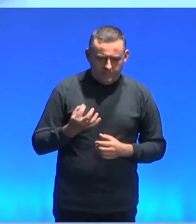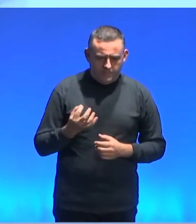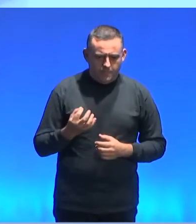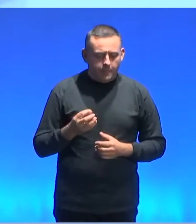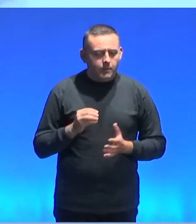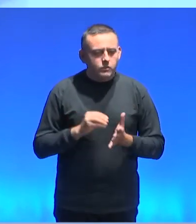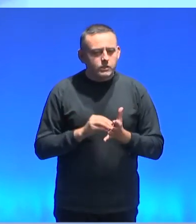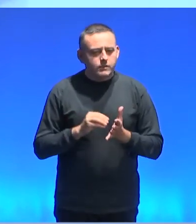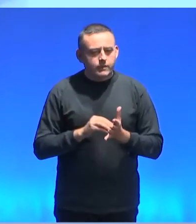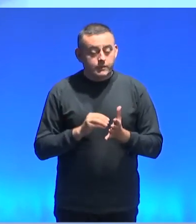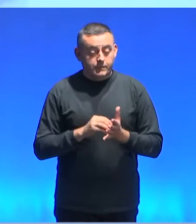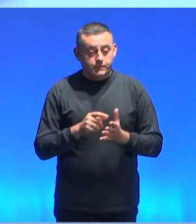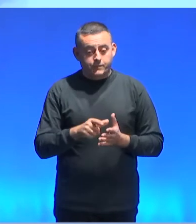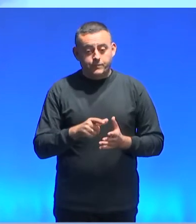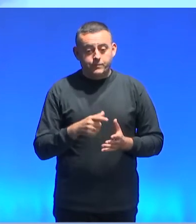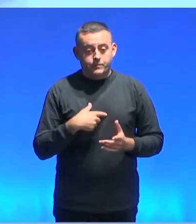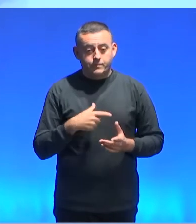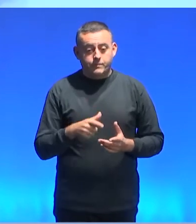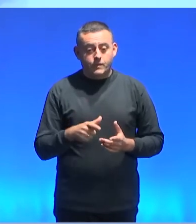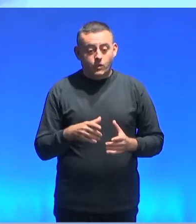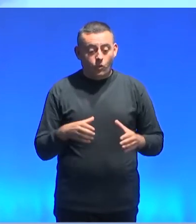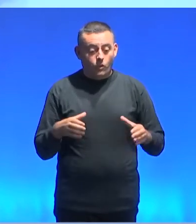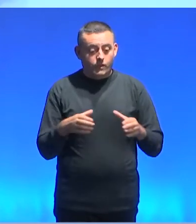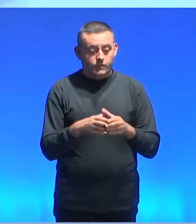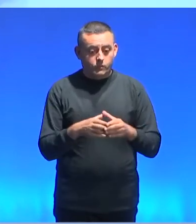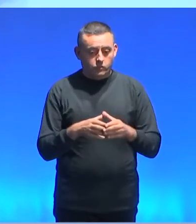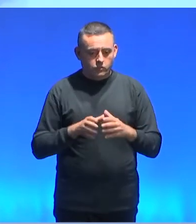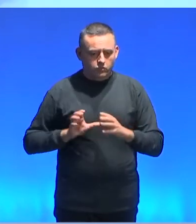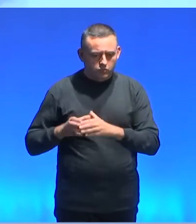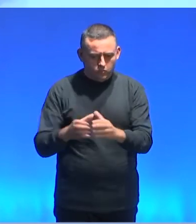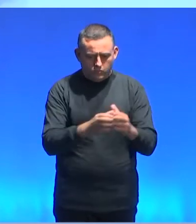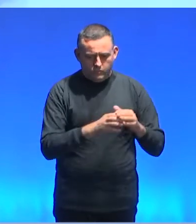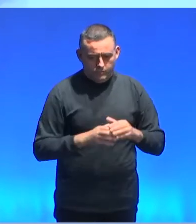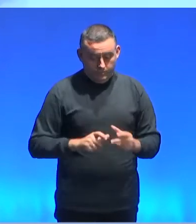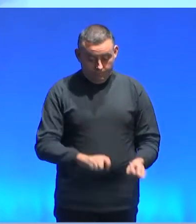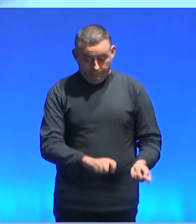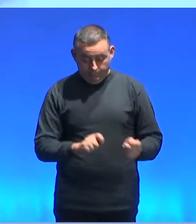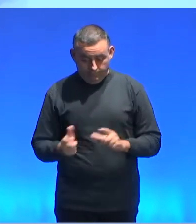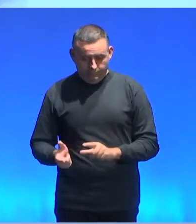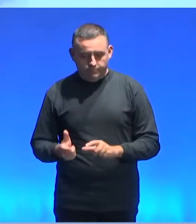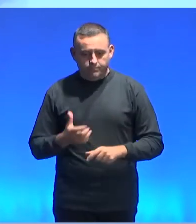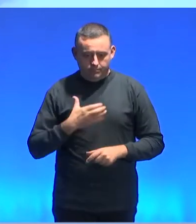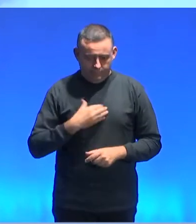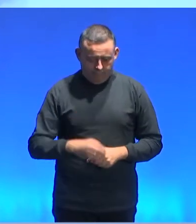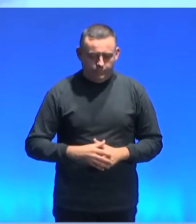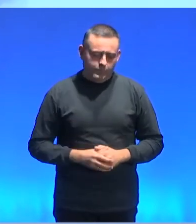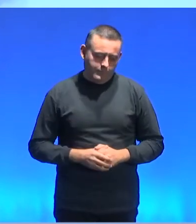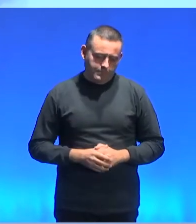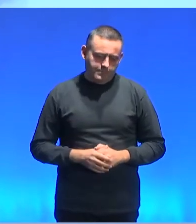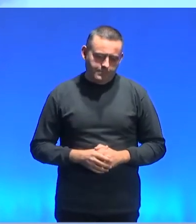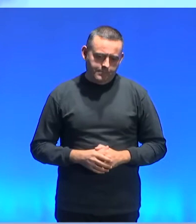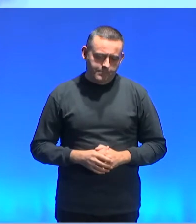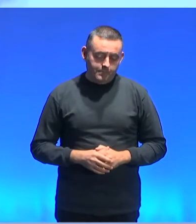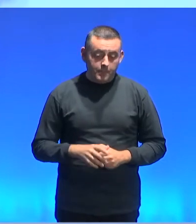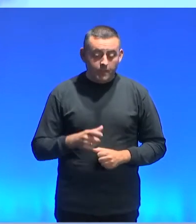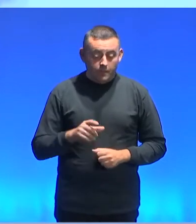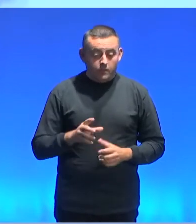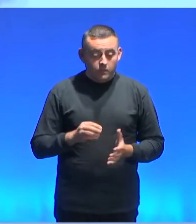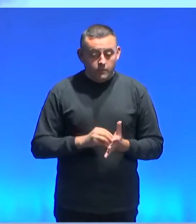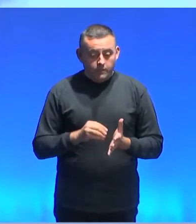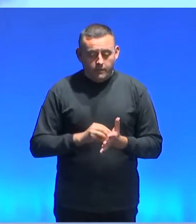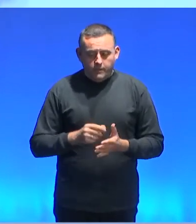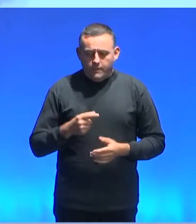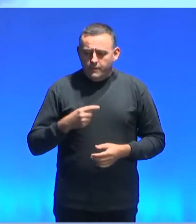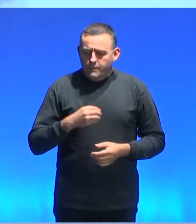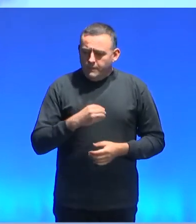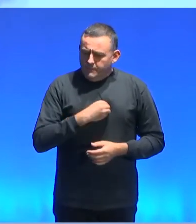determinados colectivos a ese marco, a ese sujeto hegemónico, ¿no? Entonces, desde ahí yo sí que a veces echo de menos el cómo